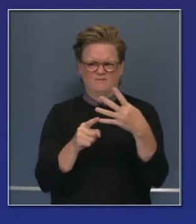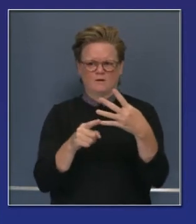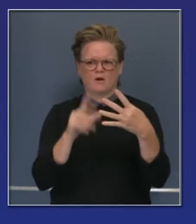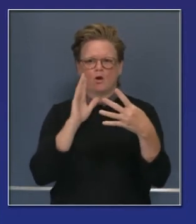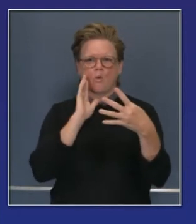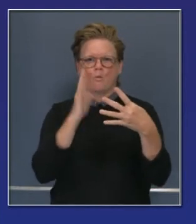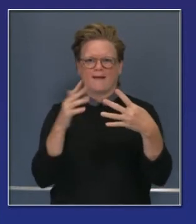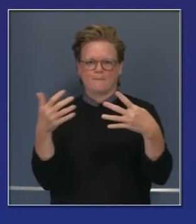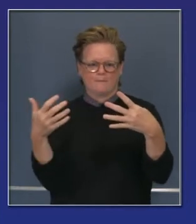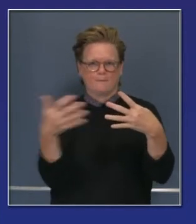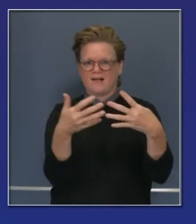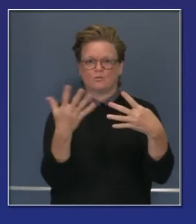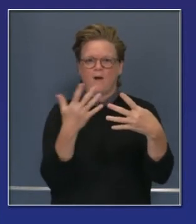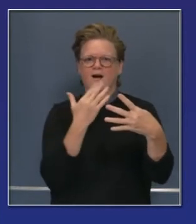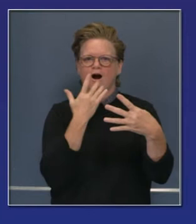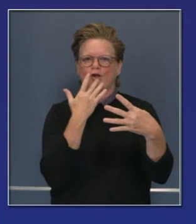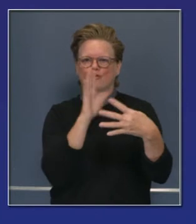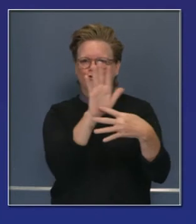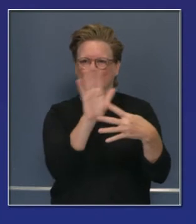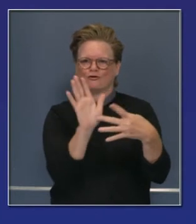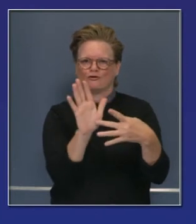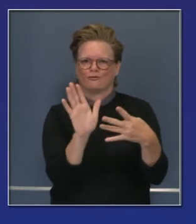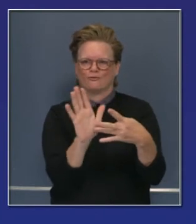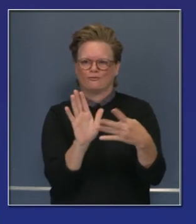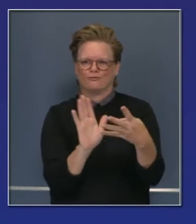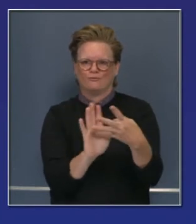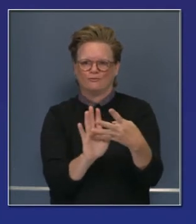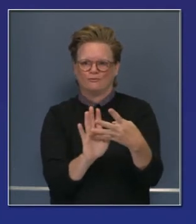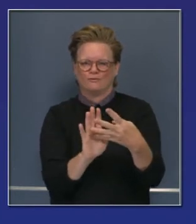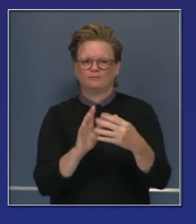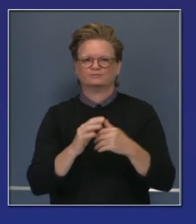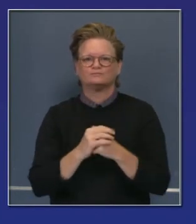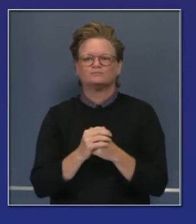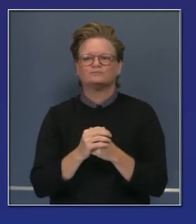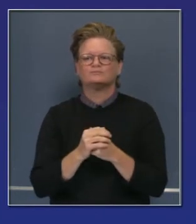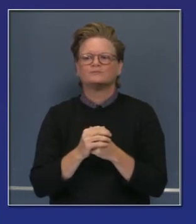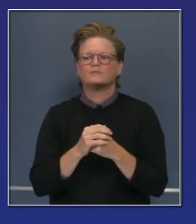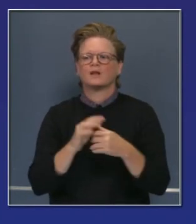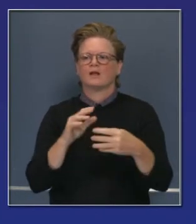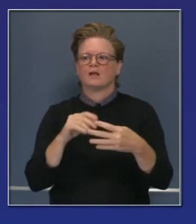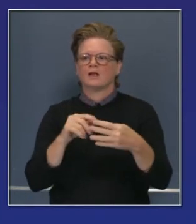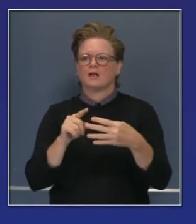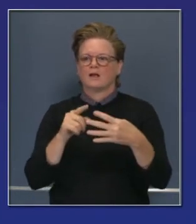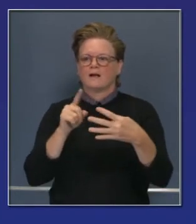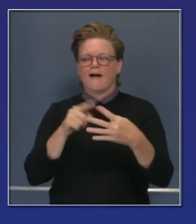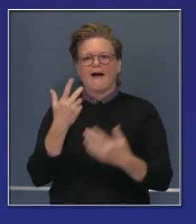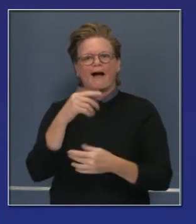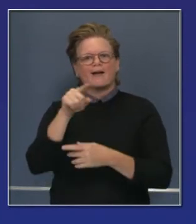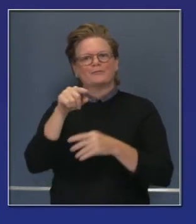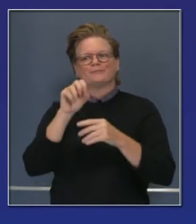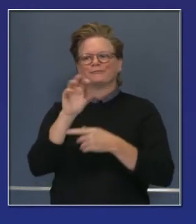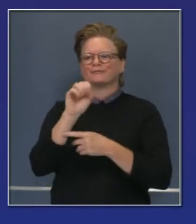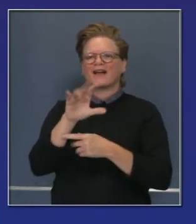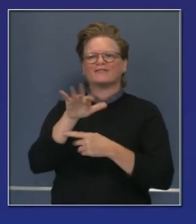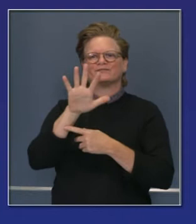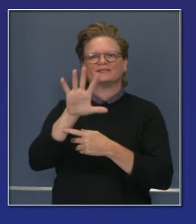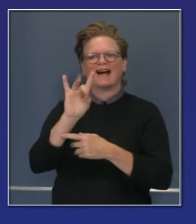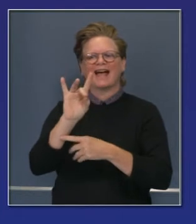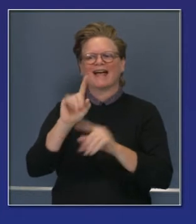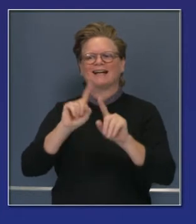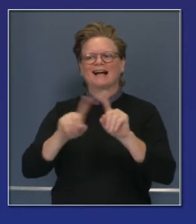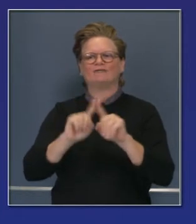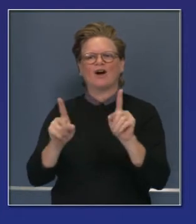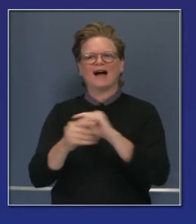En un momento hablamos de los colores adjuntos a esos. Cuatro en lugar de 58 variaciones por cada condado que hemos